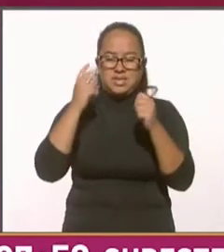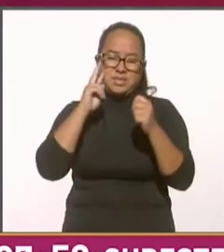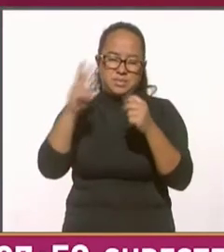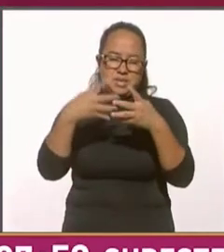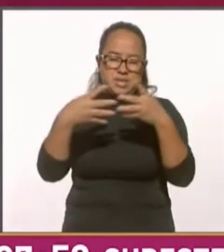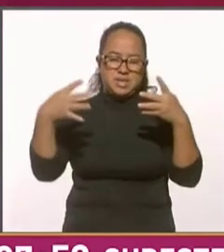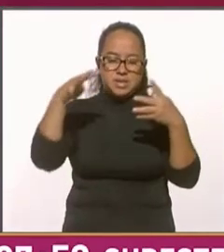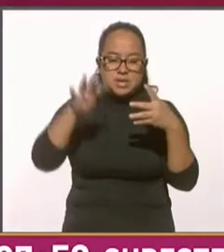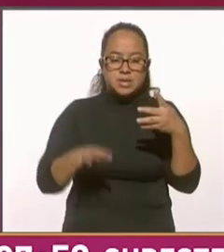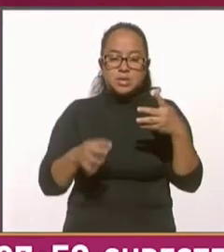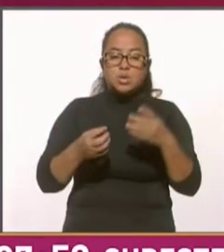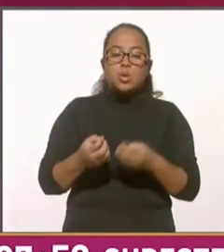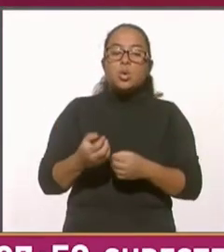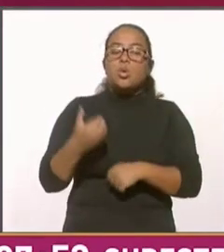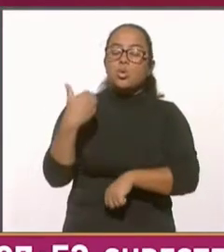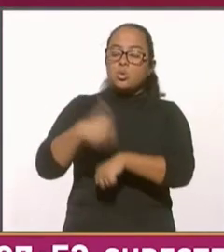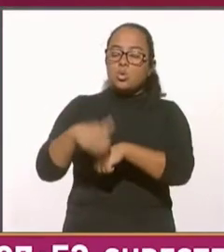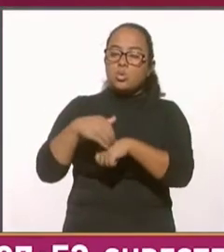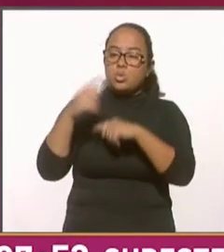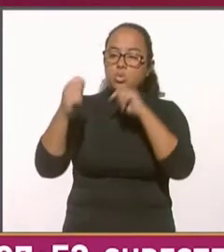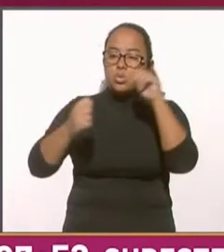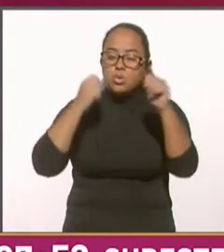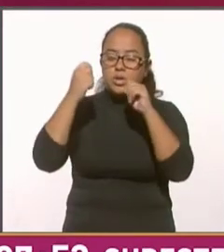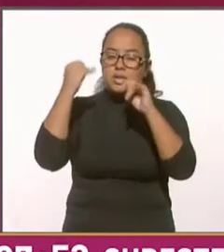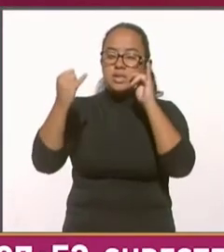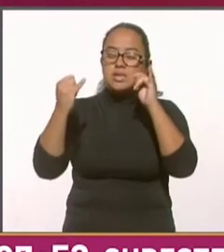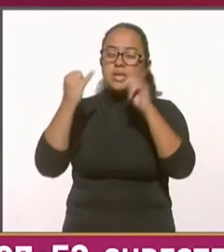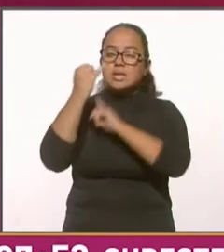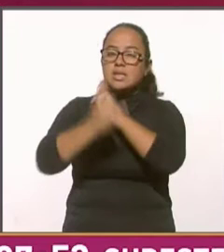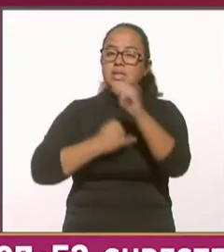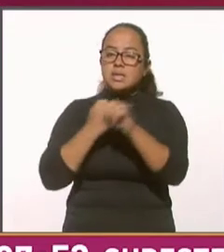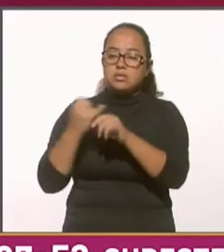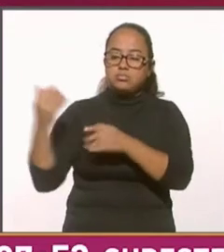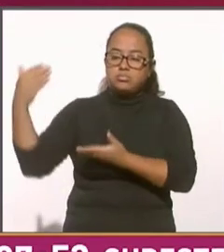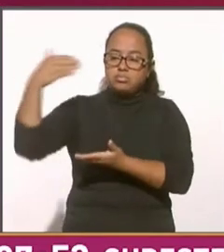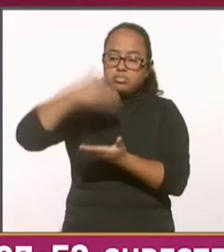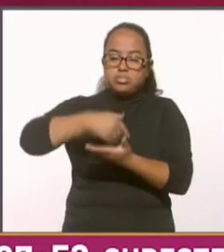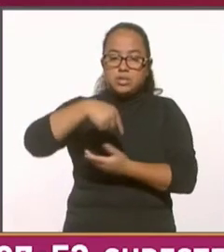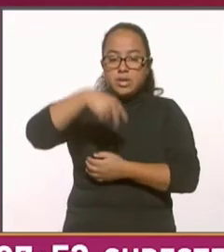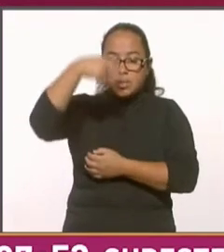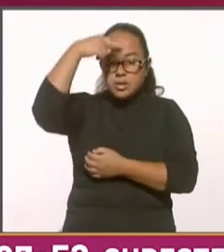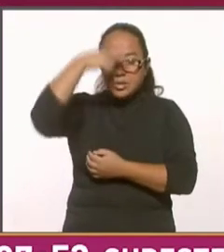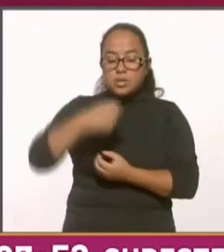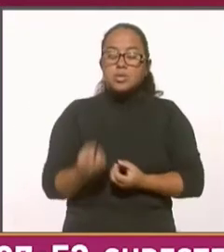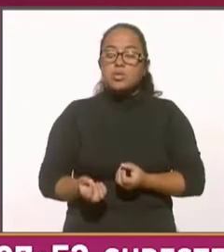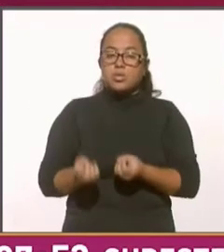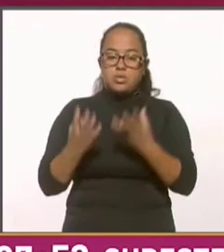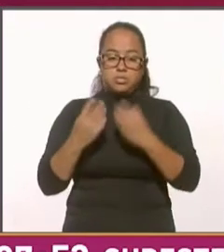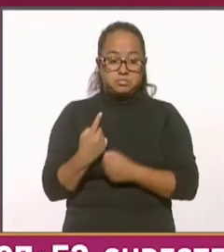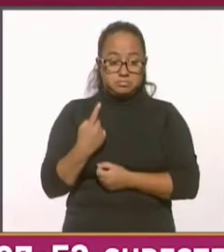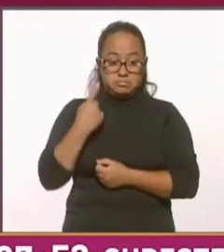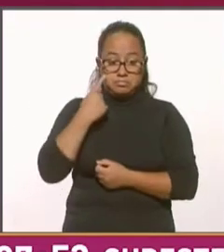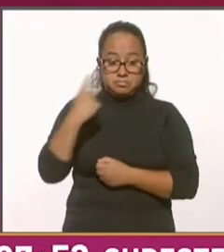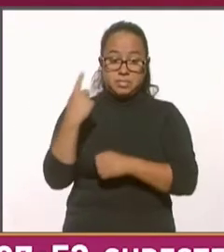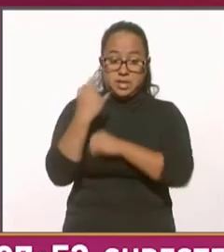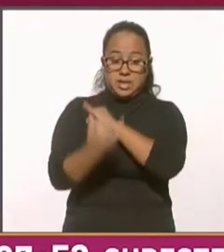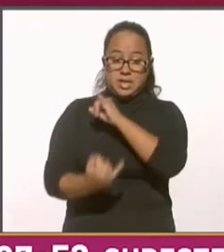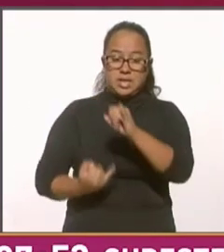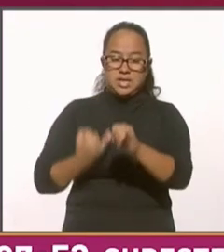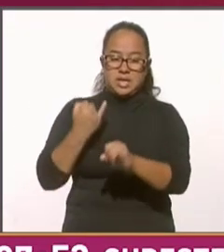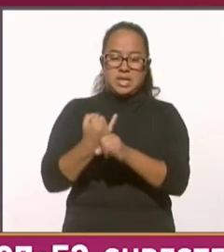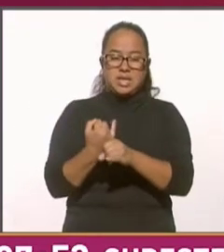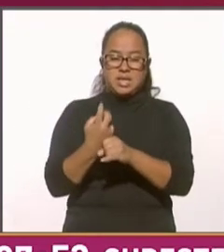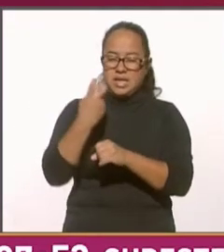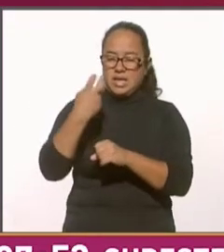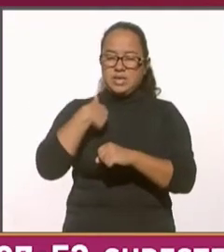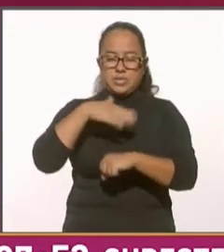tabla, número de turistas internacionales que ingresaron al país según tipo, verás que los internacionales, que es donde me voy